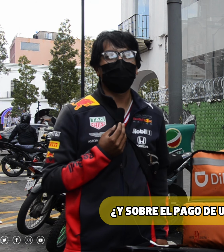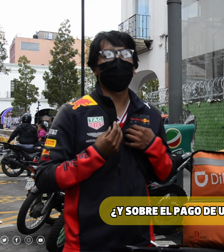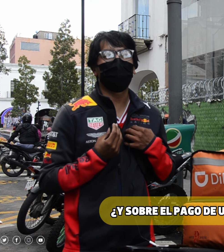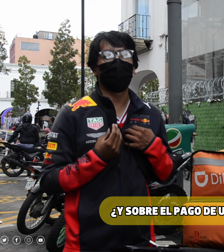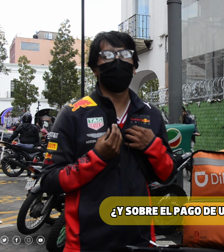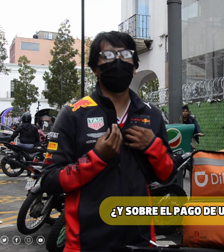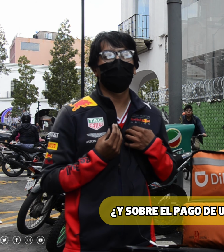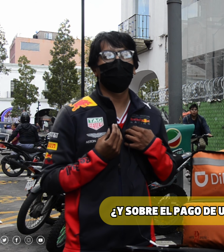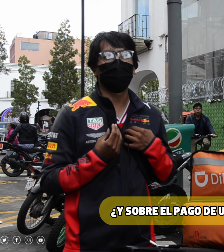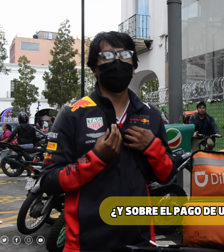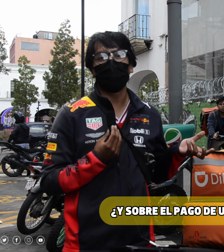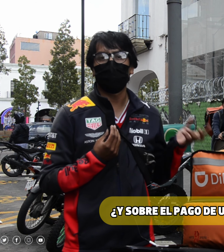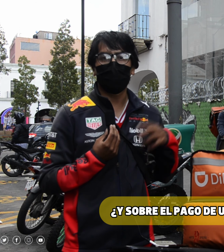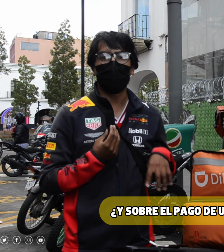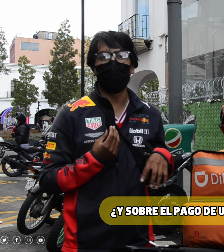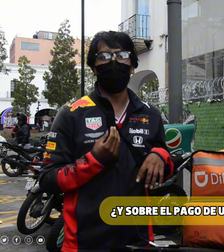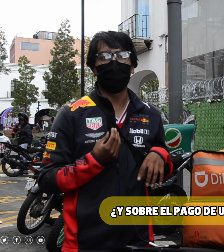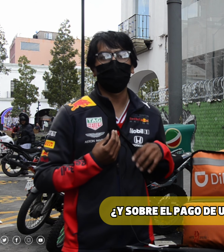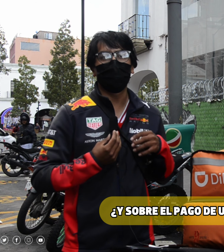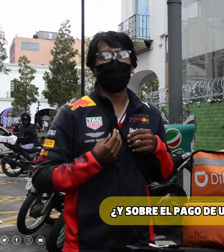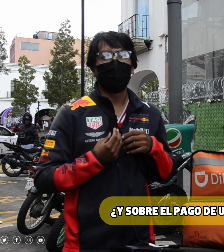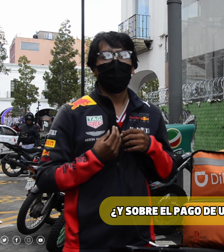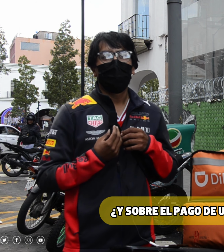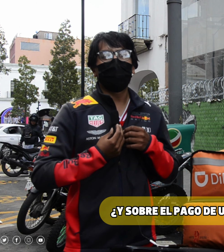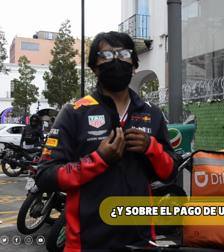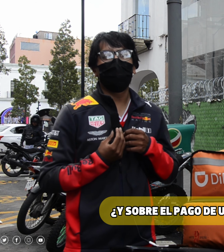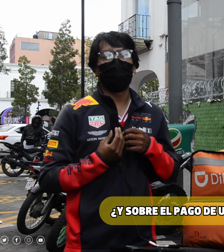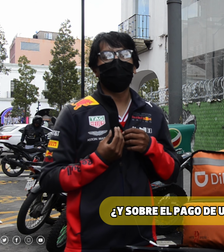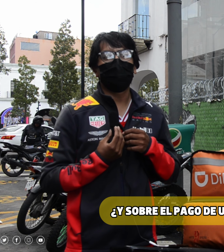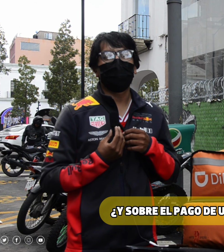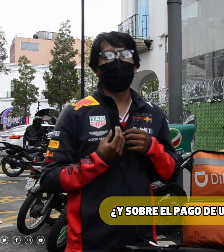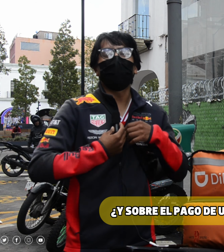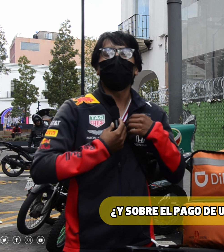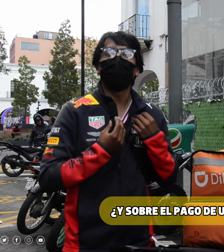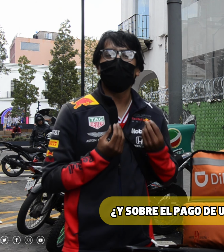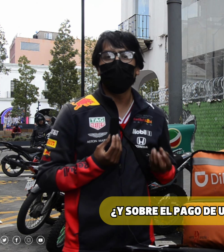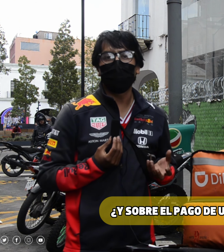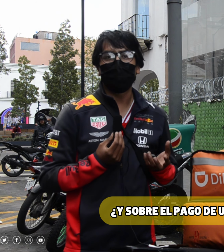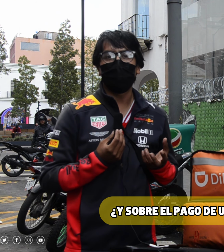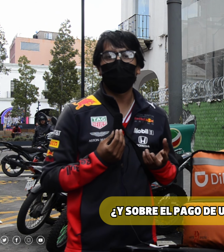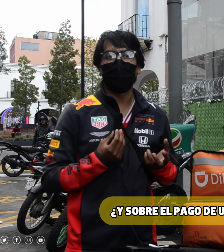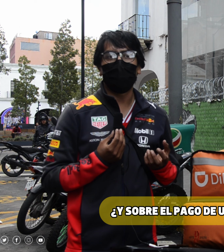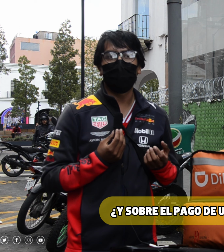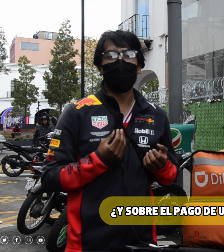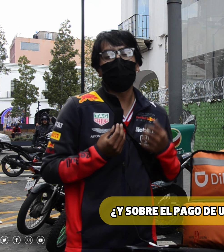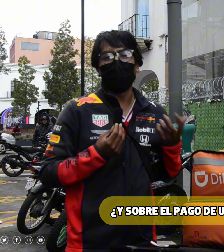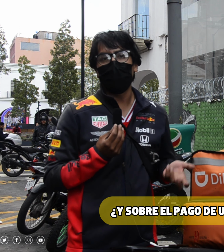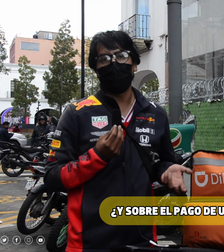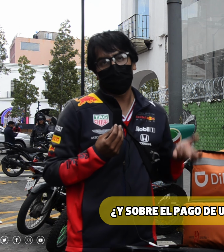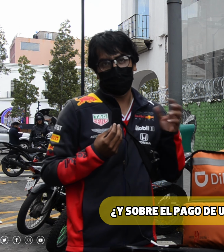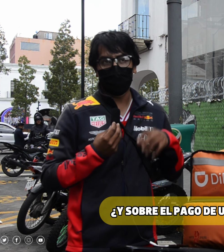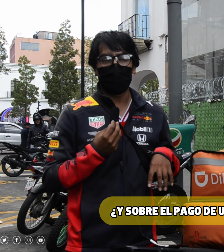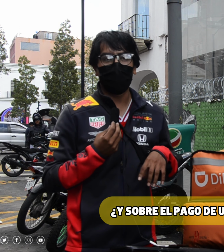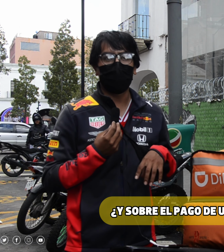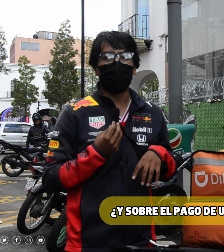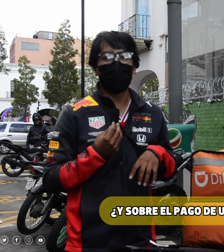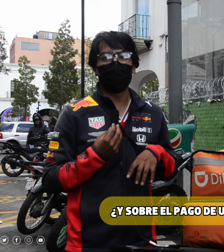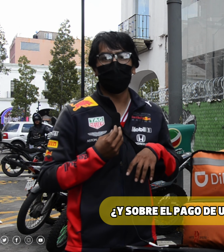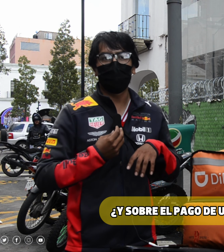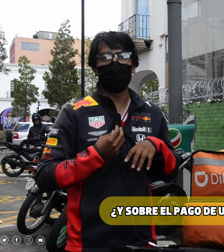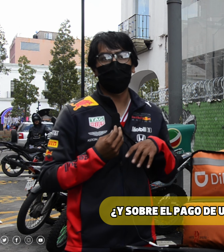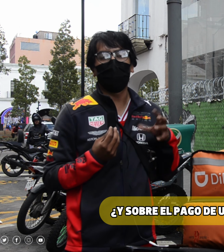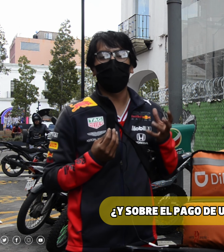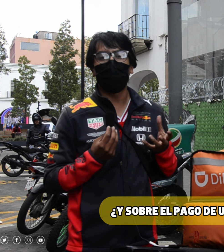porque trabajamos por pedidos, por cada uno. Entonces, si es eso, pues nos ayuda un poquito más del dinero. Bueno, de